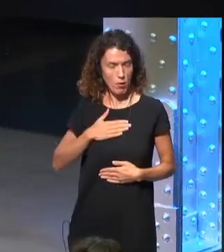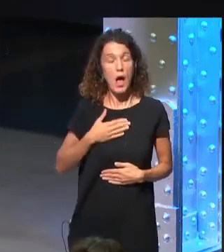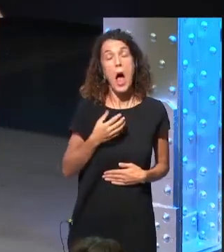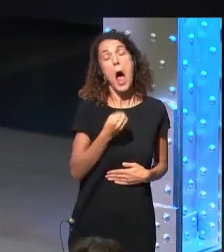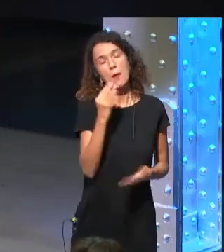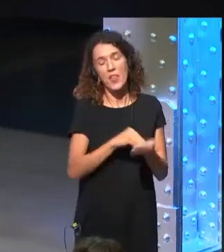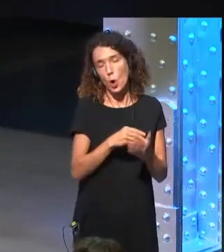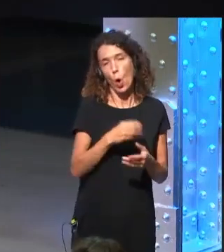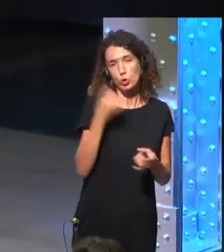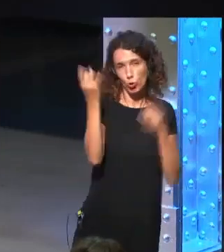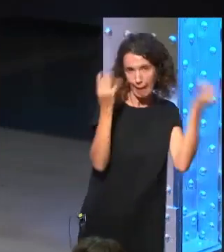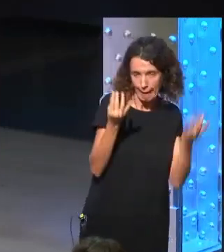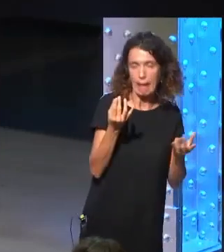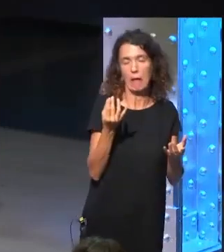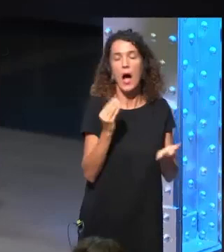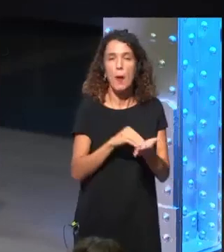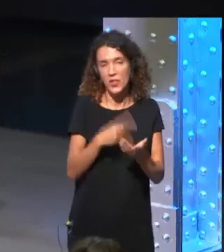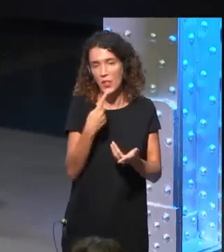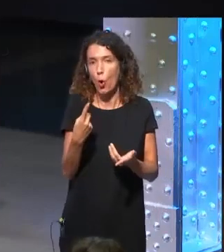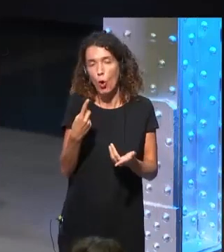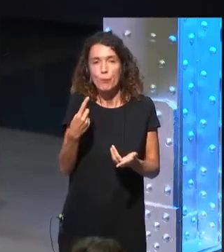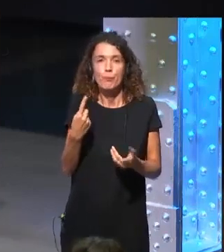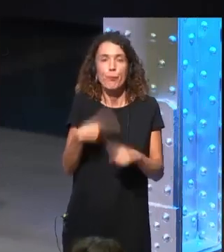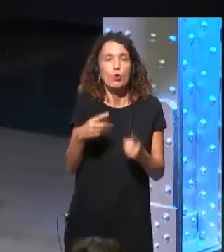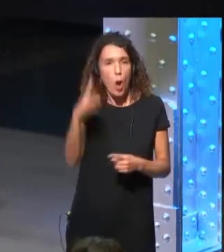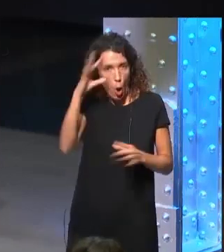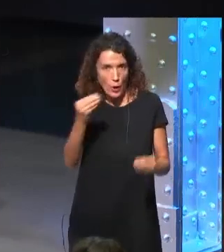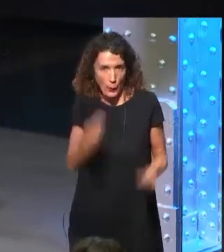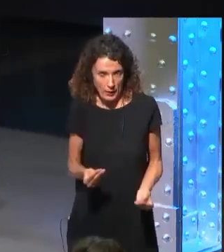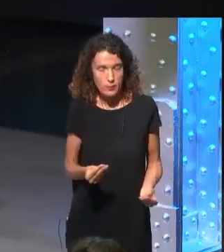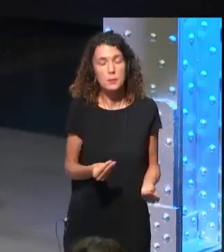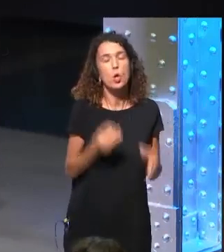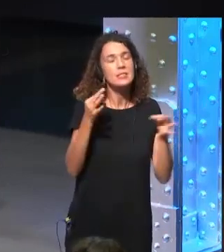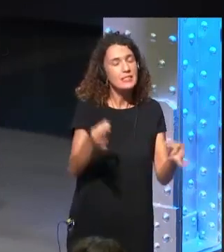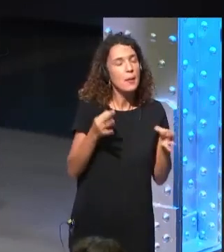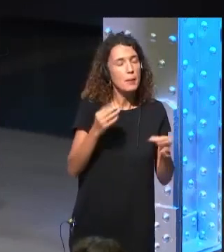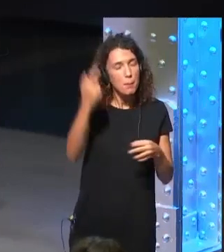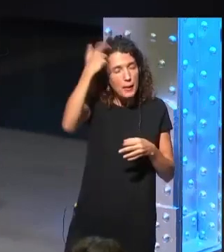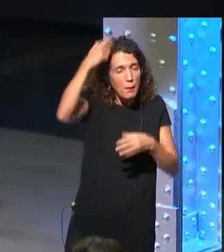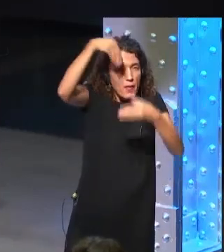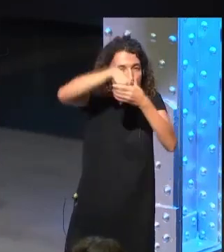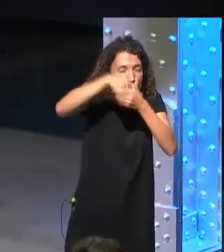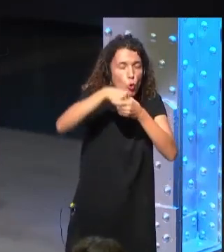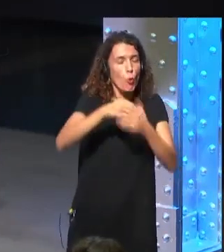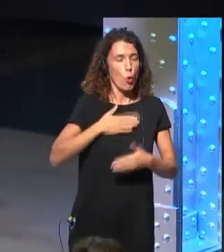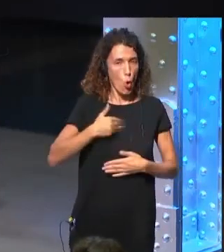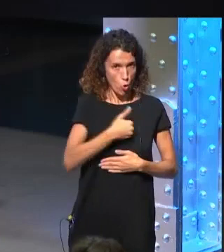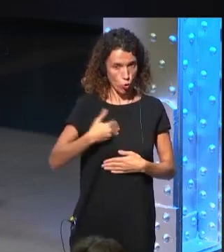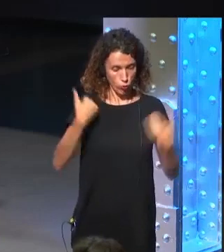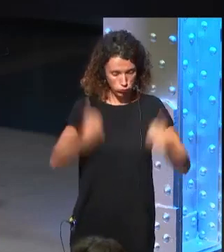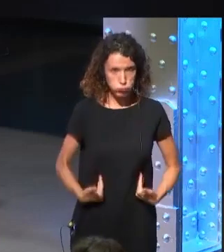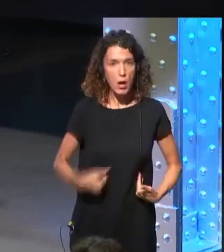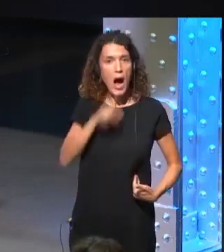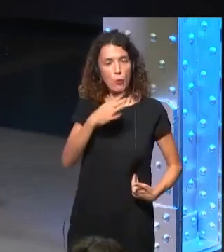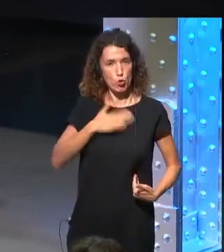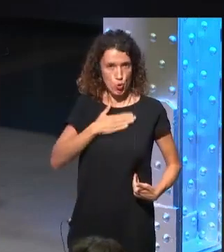cosas que son tonterías, a veces digo cosas que tienen sentido, pero siempre lo escucho en mi cabeza como si fuese yo misma la que